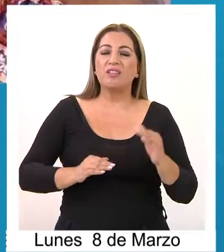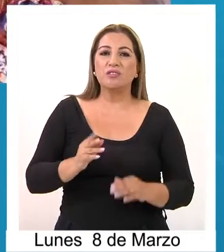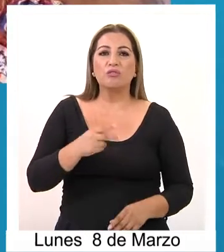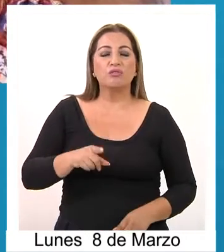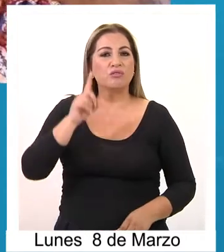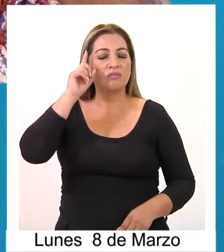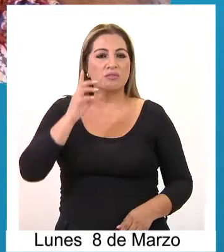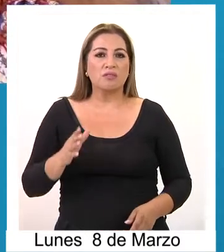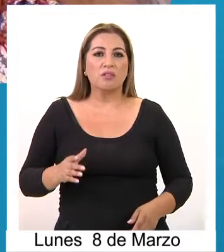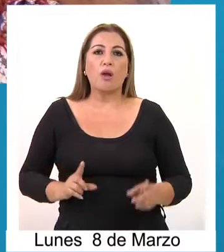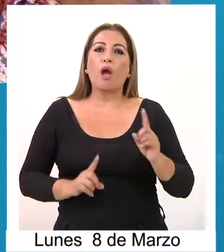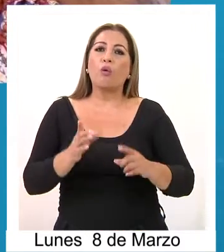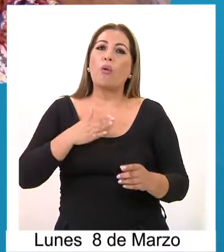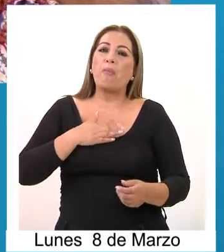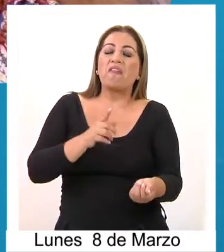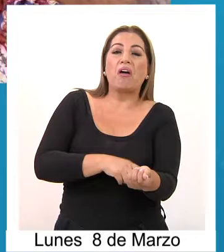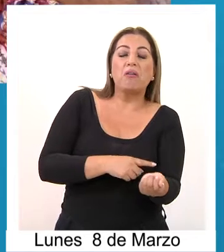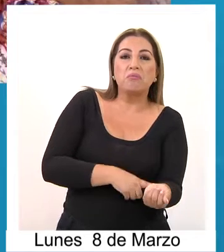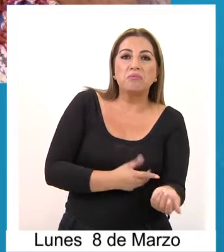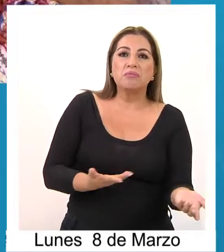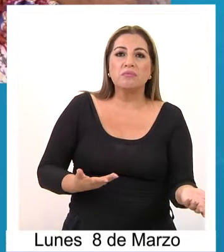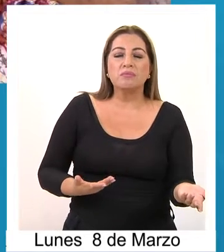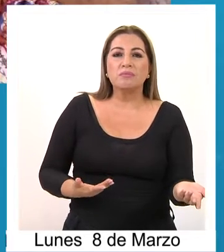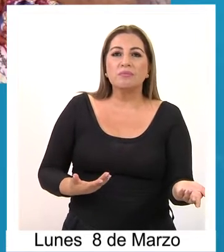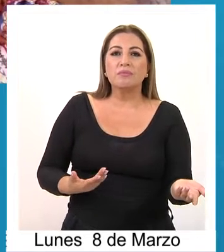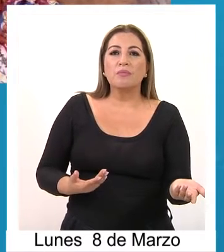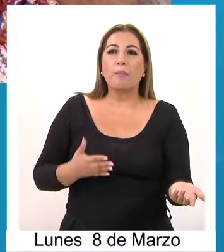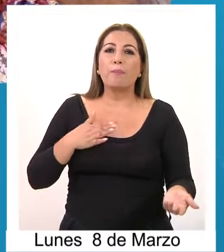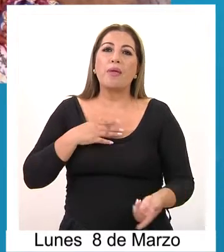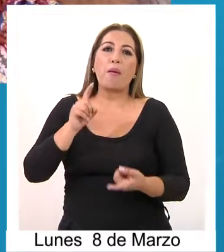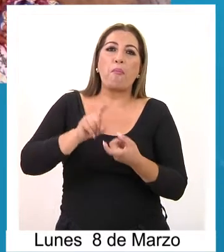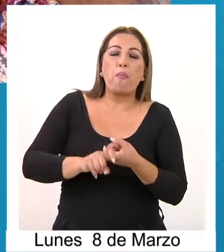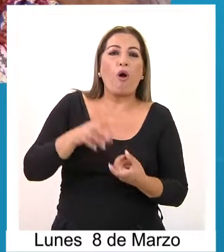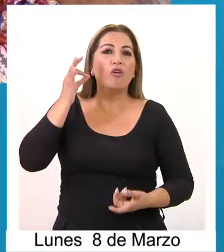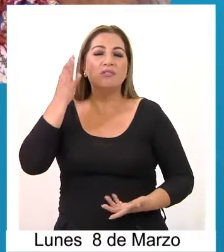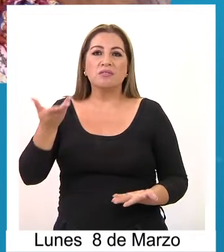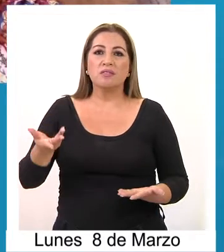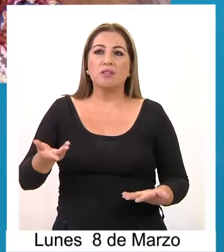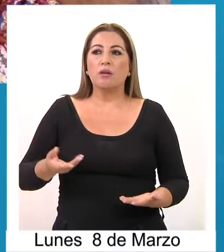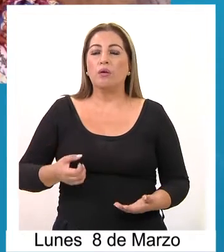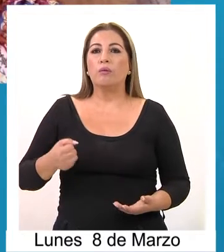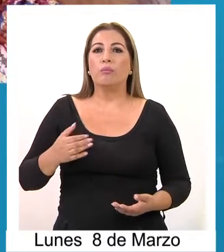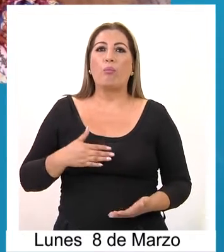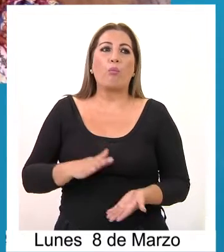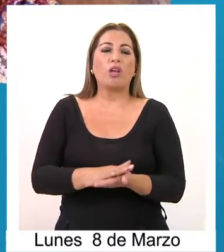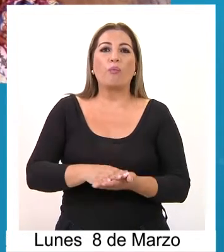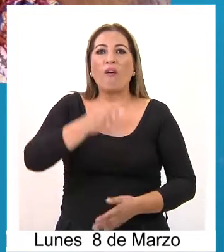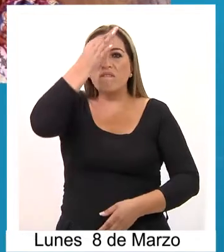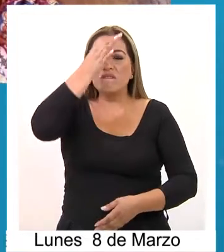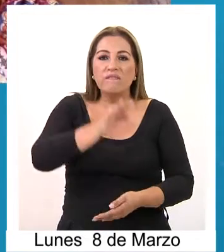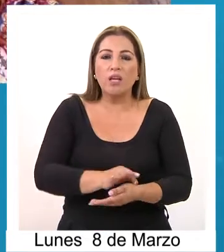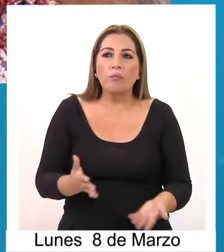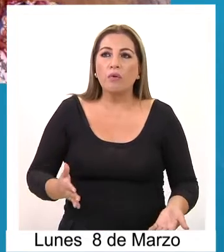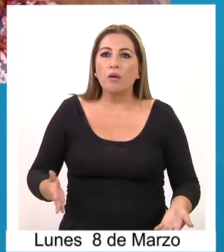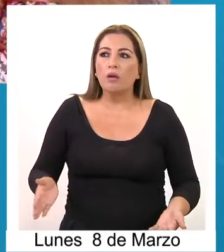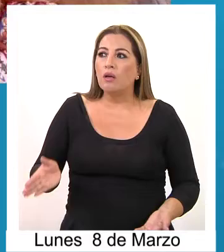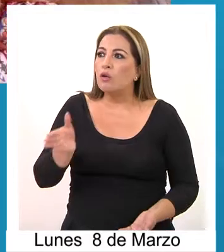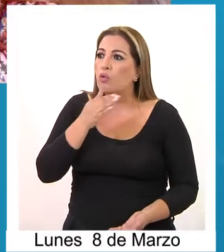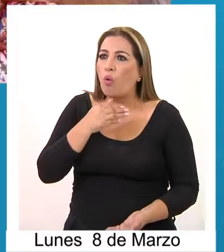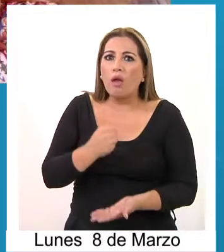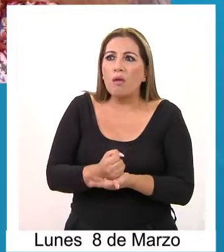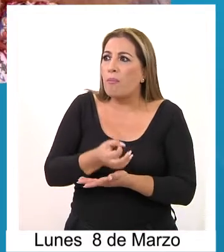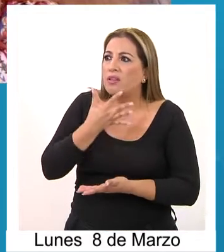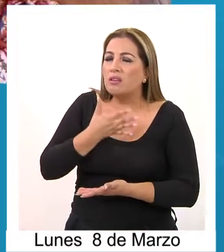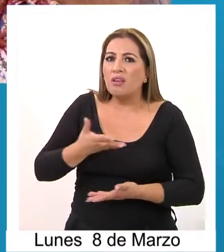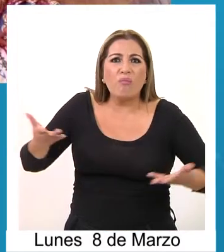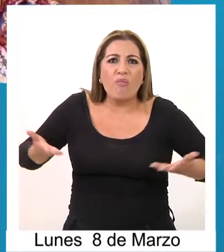ocurrido en algún minuto, ¿cierto? Con familiares, la propia Así esposa, es, ¿cierto? De repente, oye, pucha, se enfermó tal cosa y no te dieron ningún